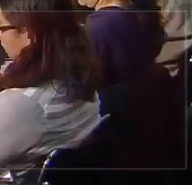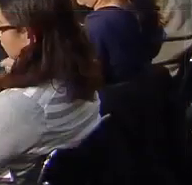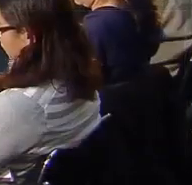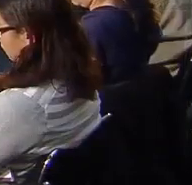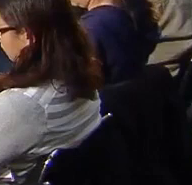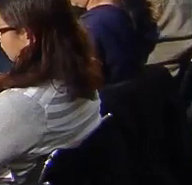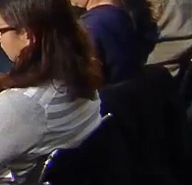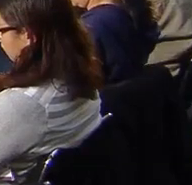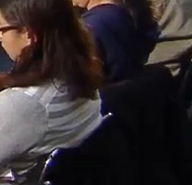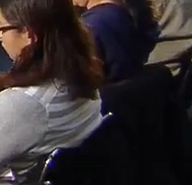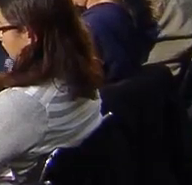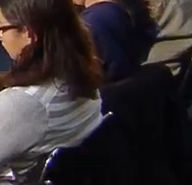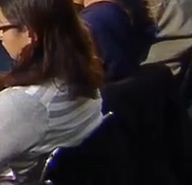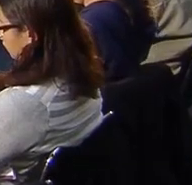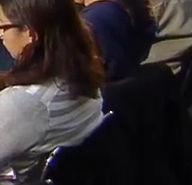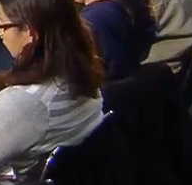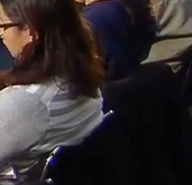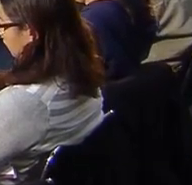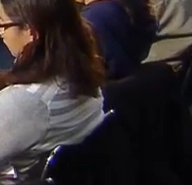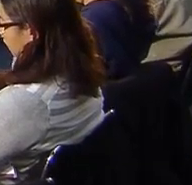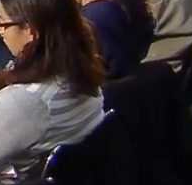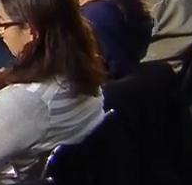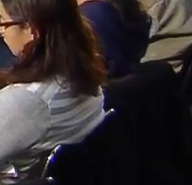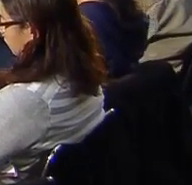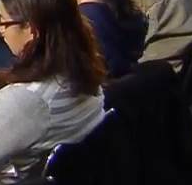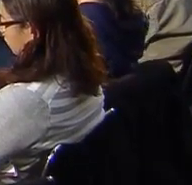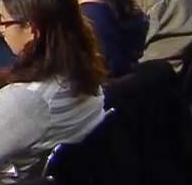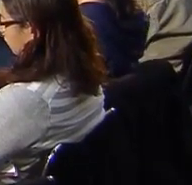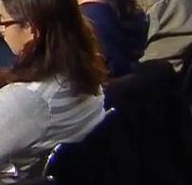impunidad para nadie.